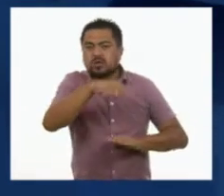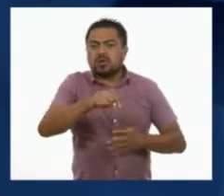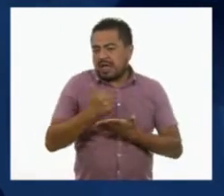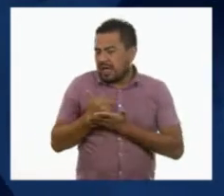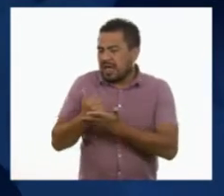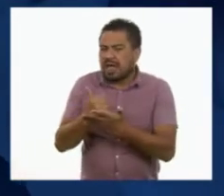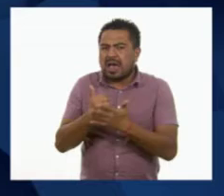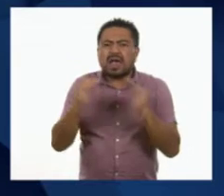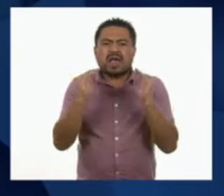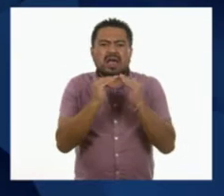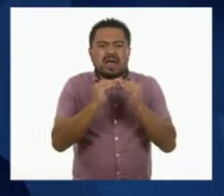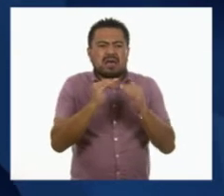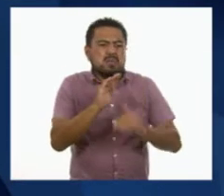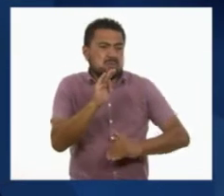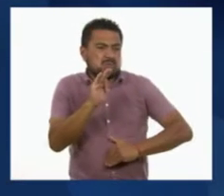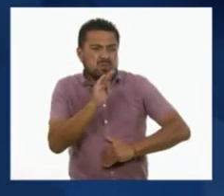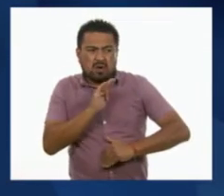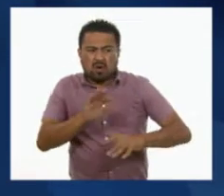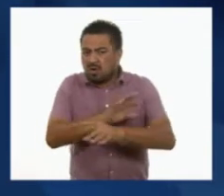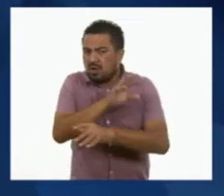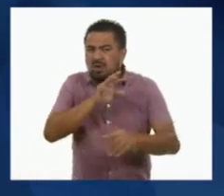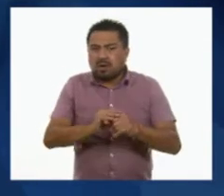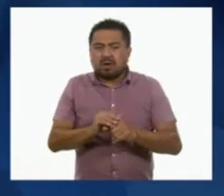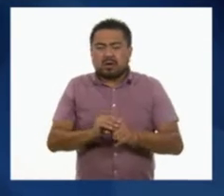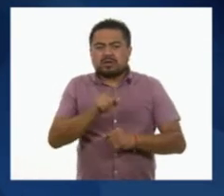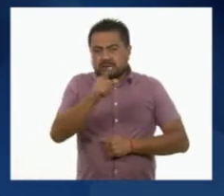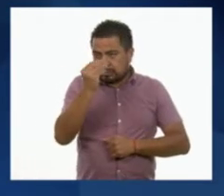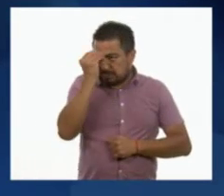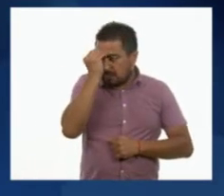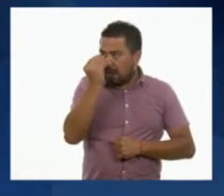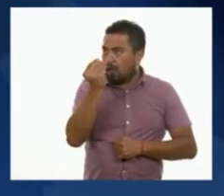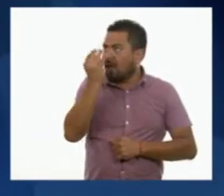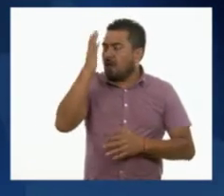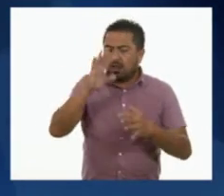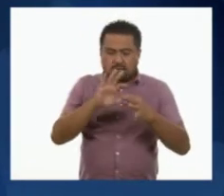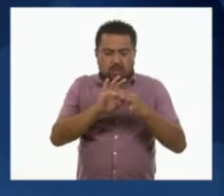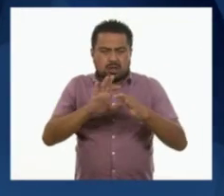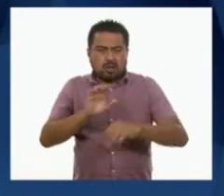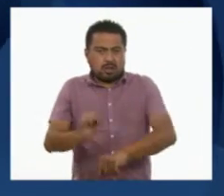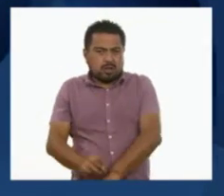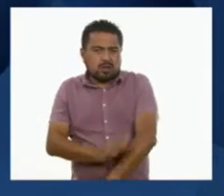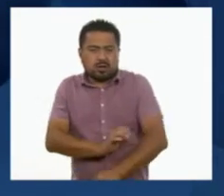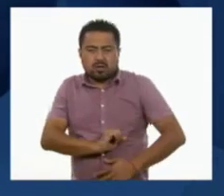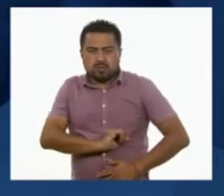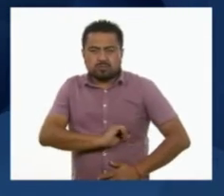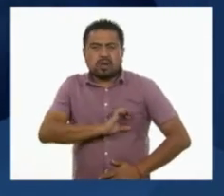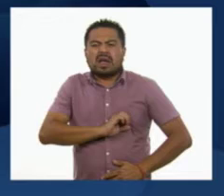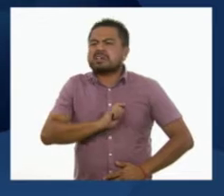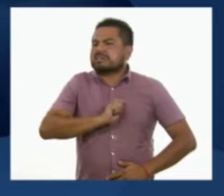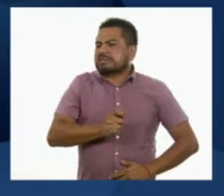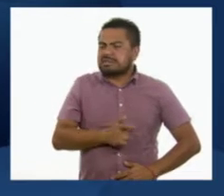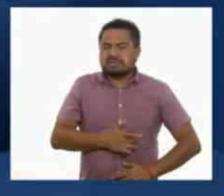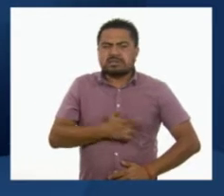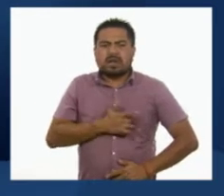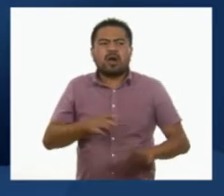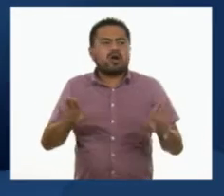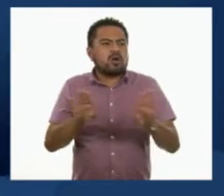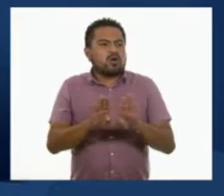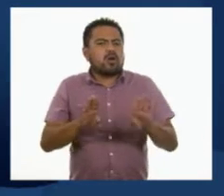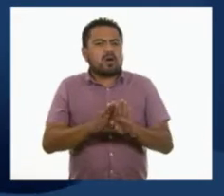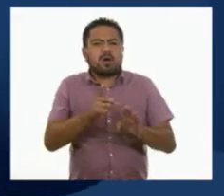casa todo lo que puedan. Y sin olvidarnos de las emociones, lo que sentimos y cómo